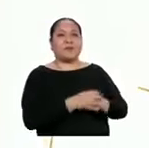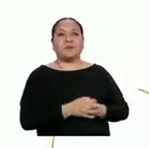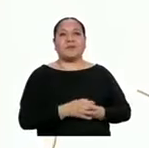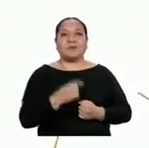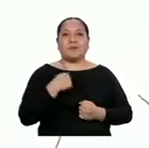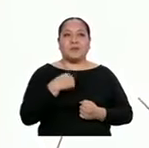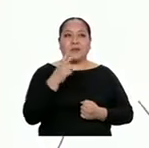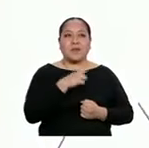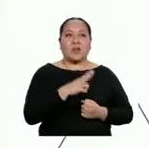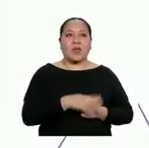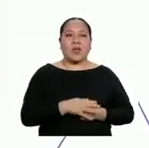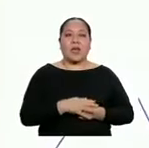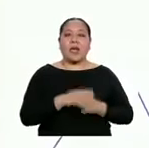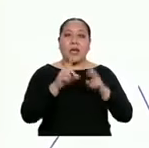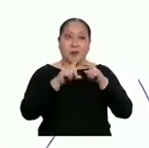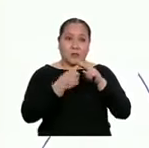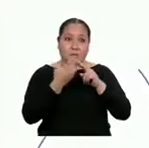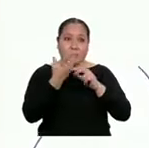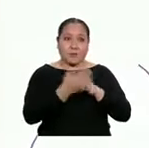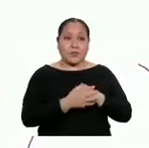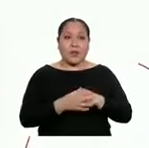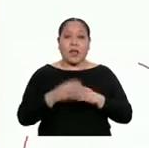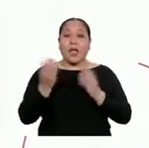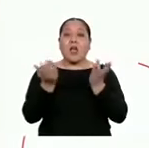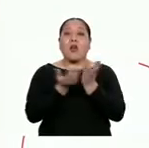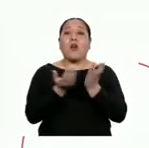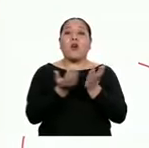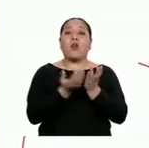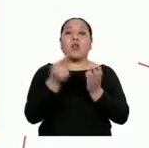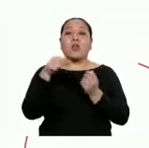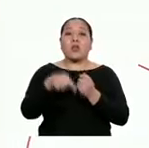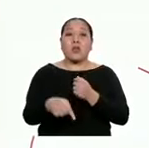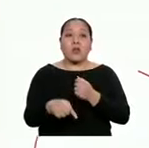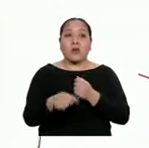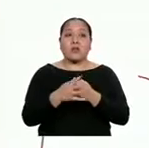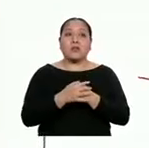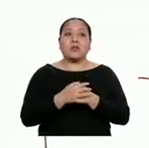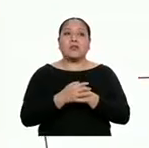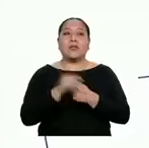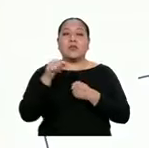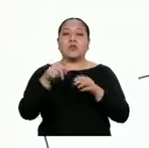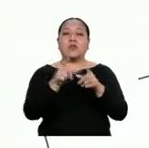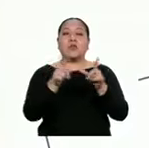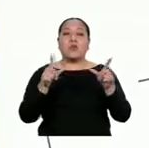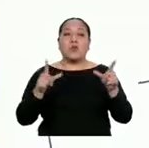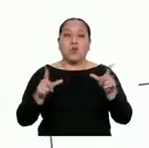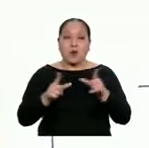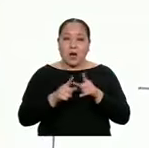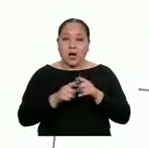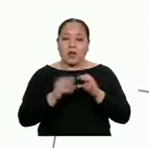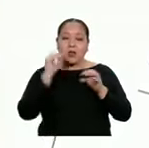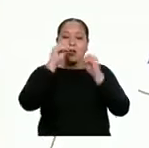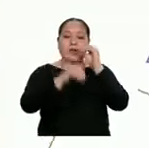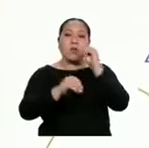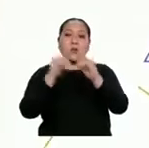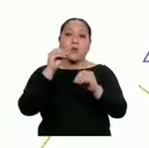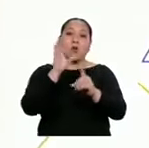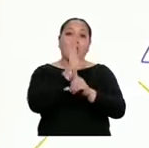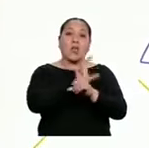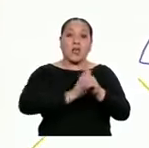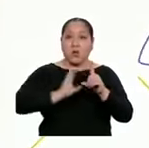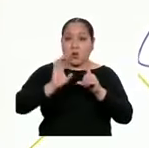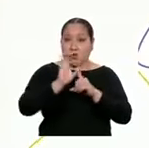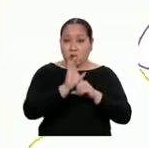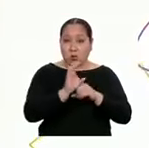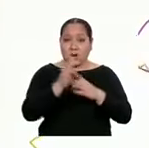Leo. Introducción. La escuela se ha constituido como el espacio donde se genera la